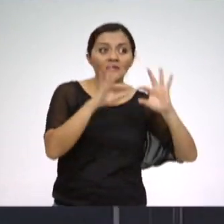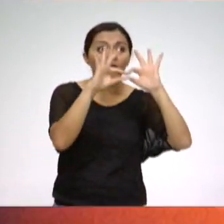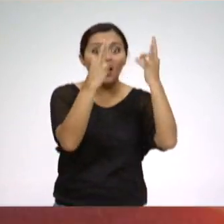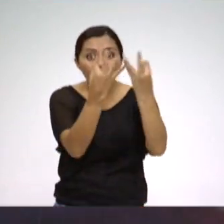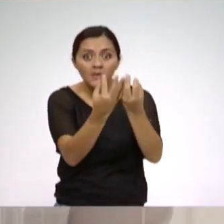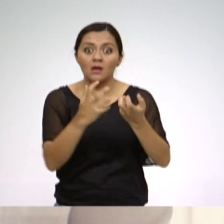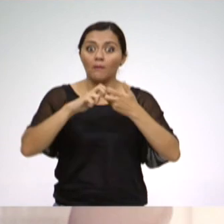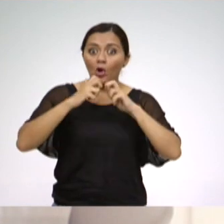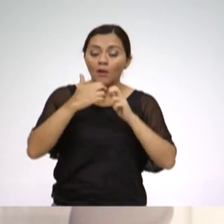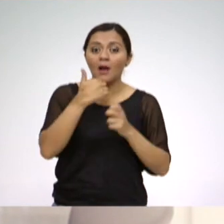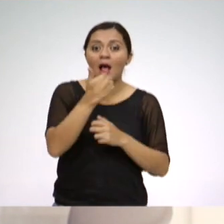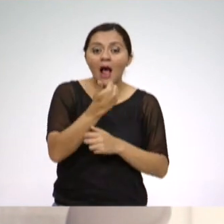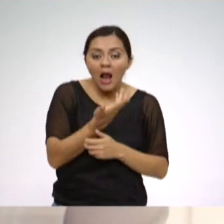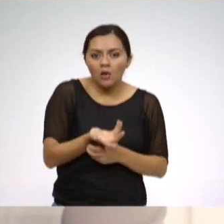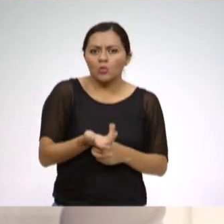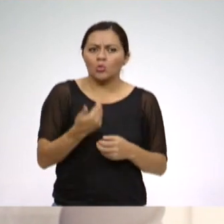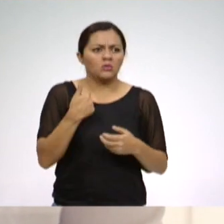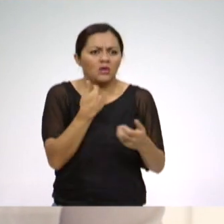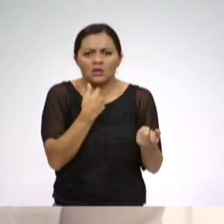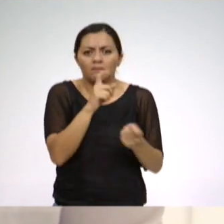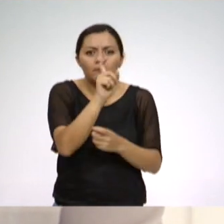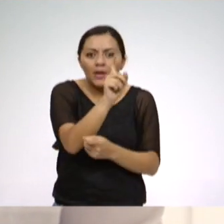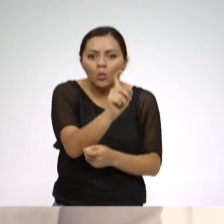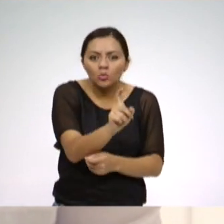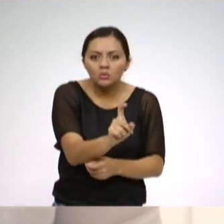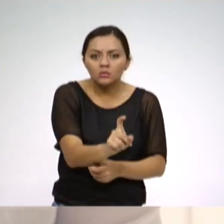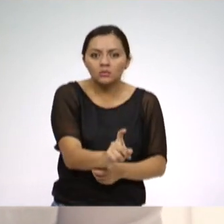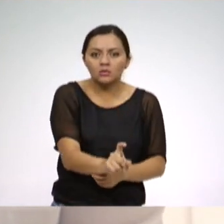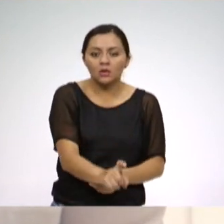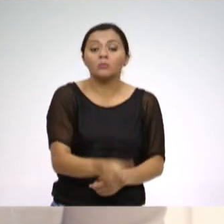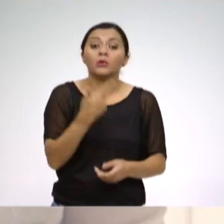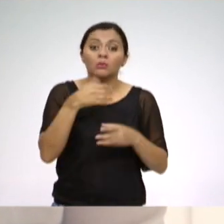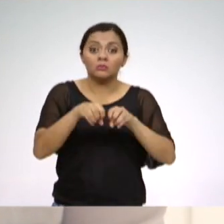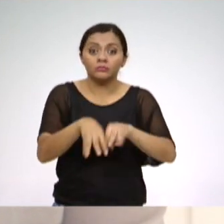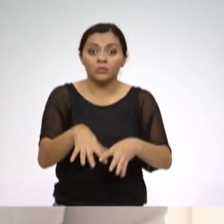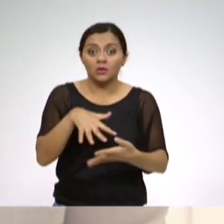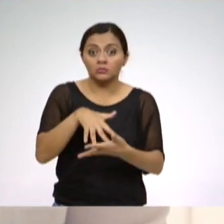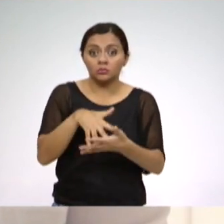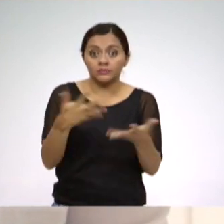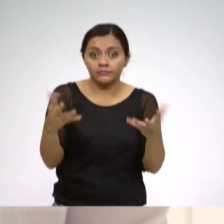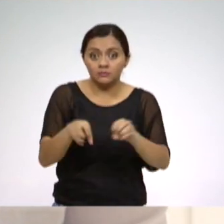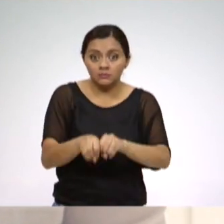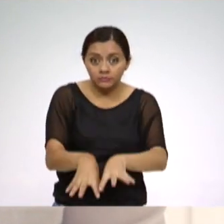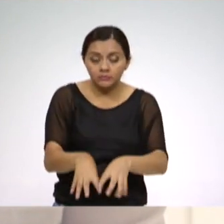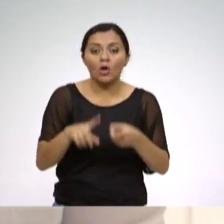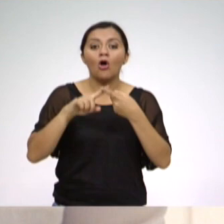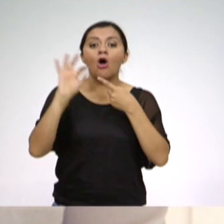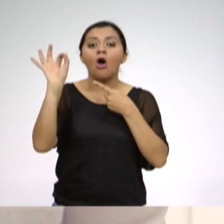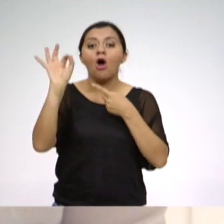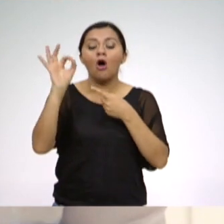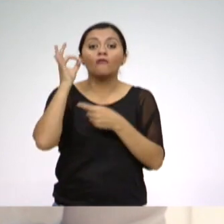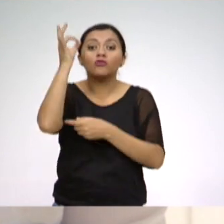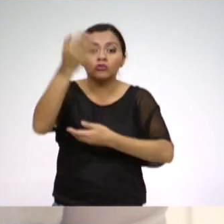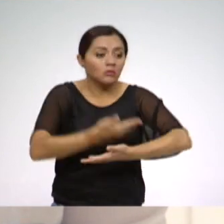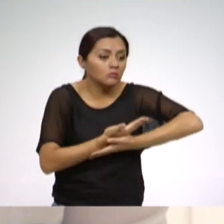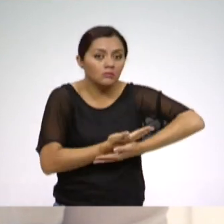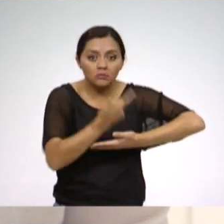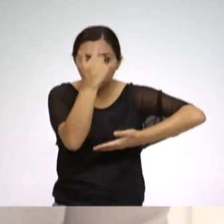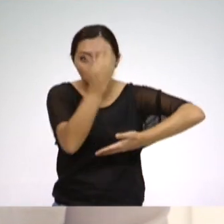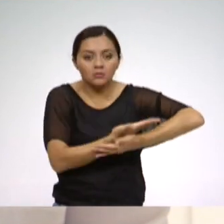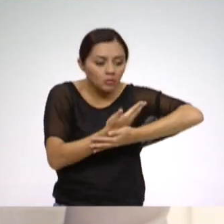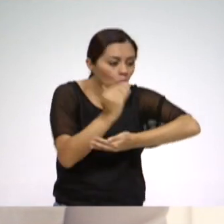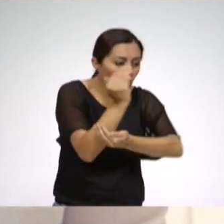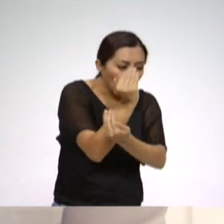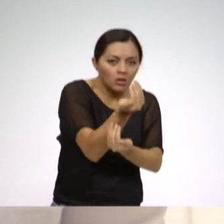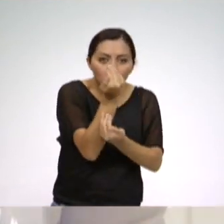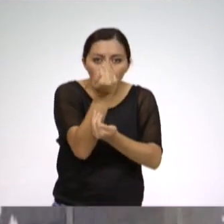qué consecuencias trae ese embarazo en relación, por ejemplo, tal vez a deserción escolar, al manejo del niño a futuro, a toda la